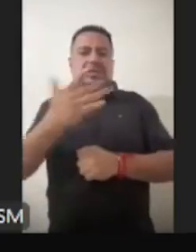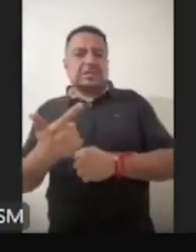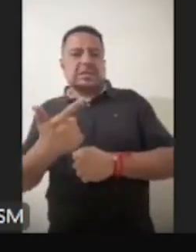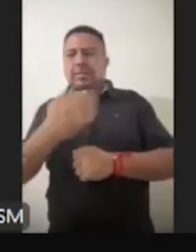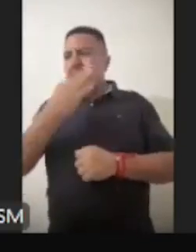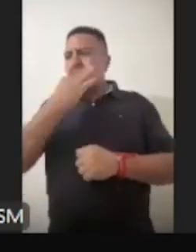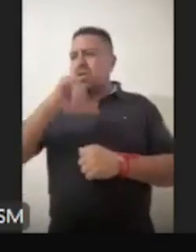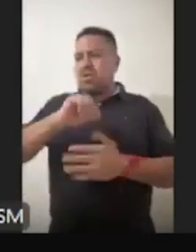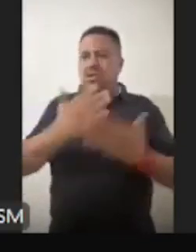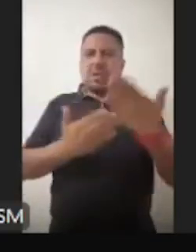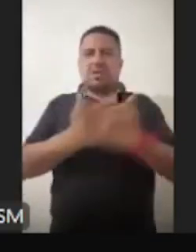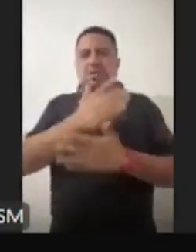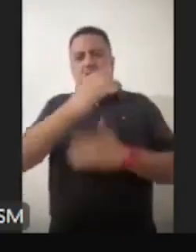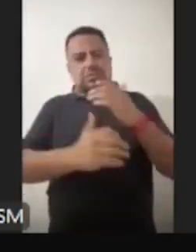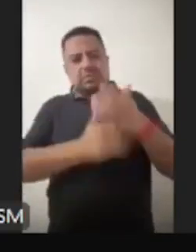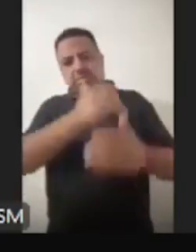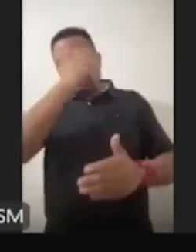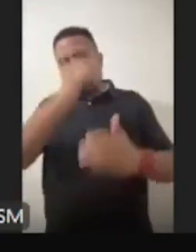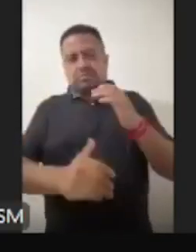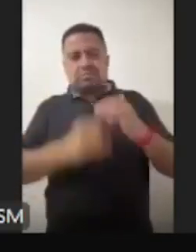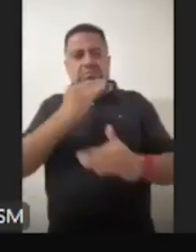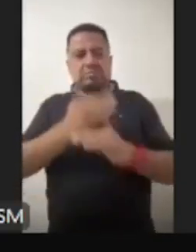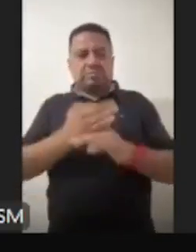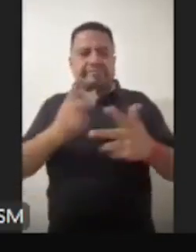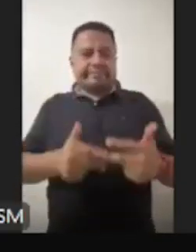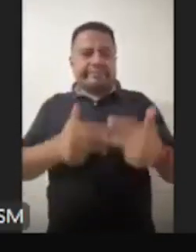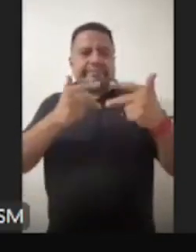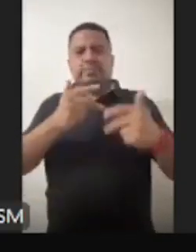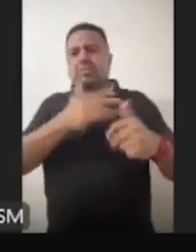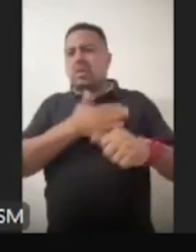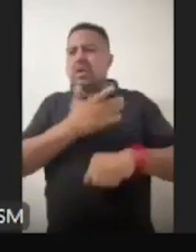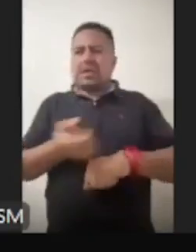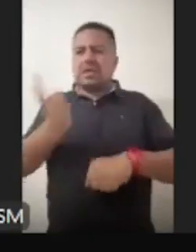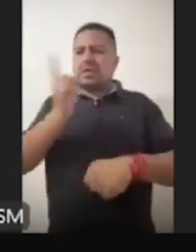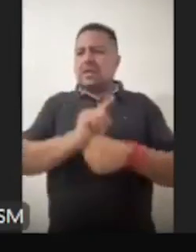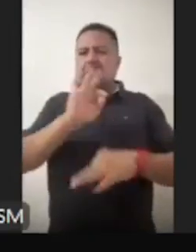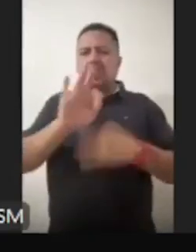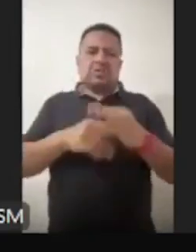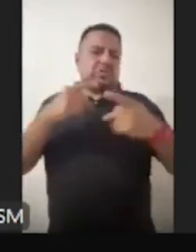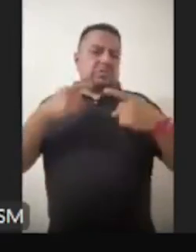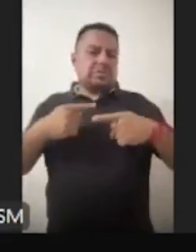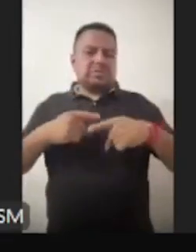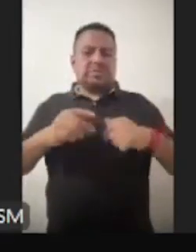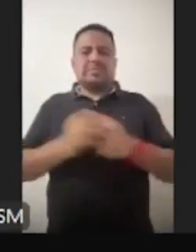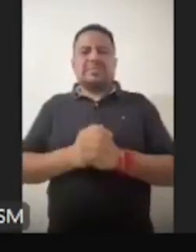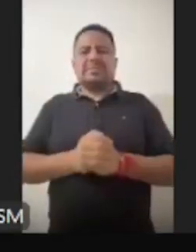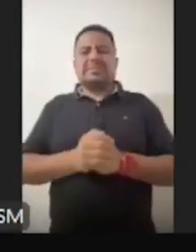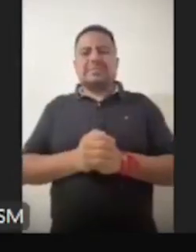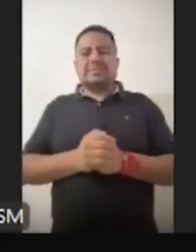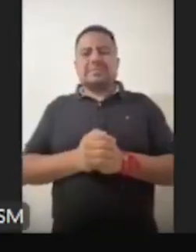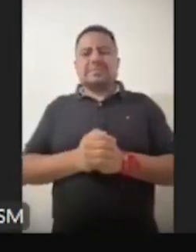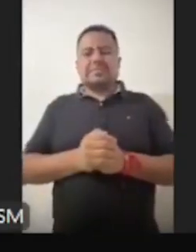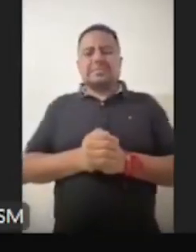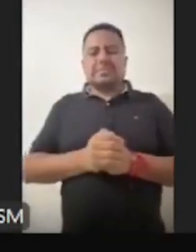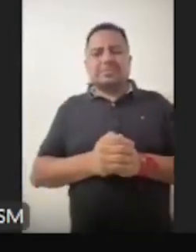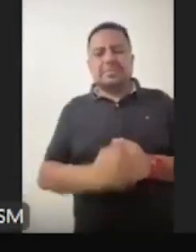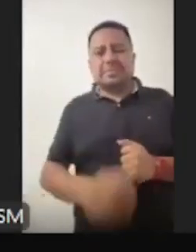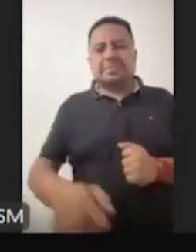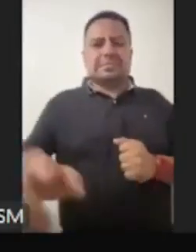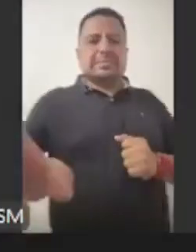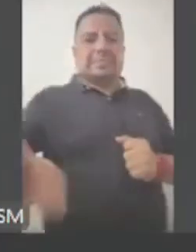10:57, se declara concluida la sesión. Buen día a todas y a todos. Buenos días. Hasta luego.